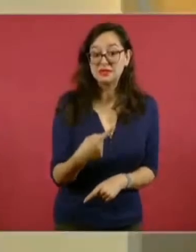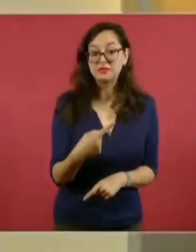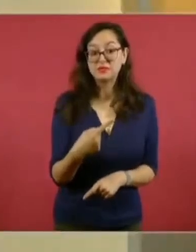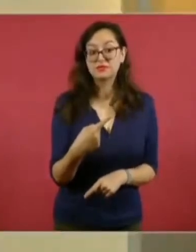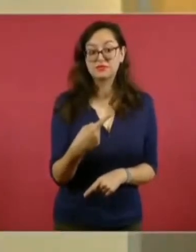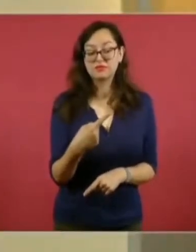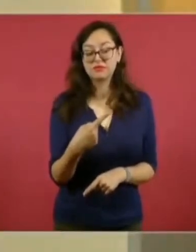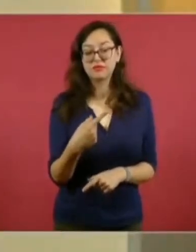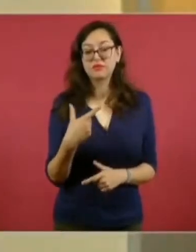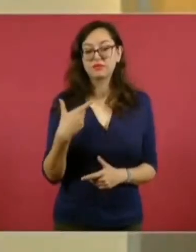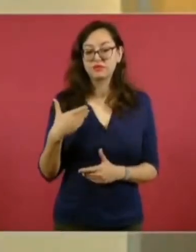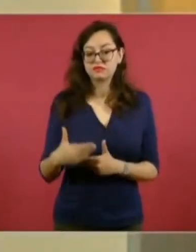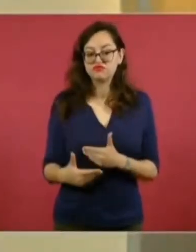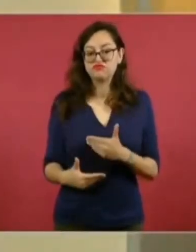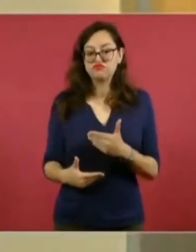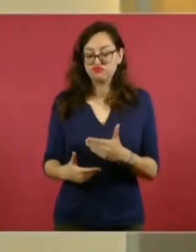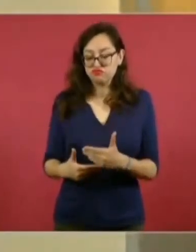porque al principio,